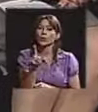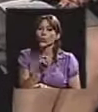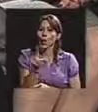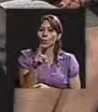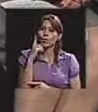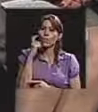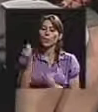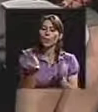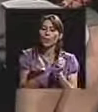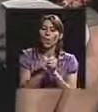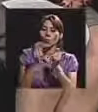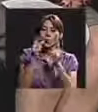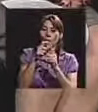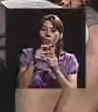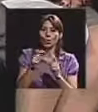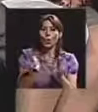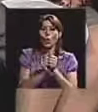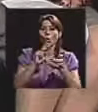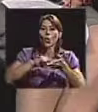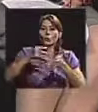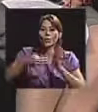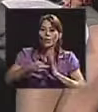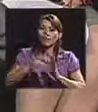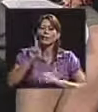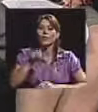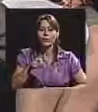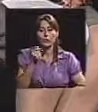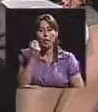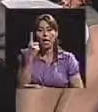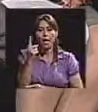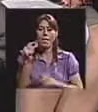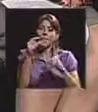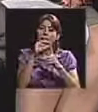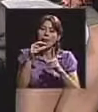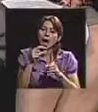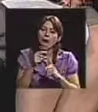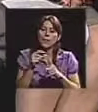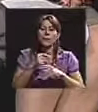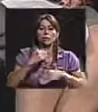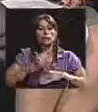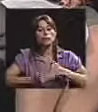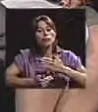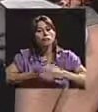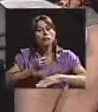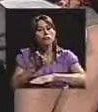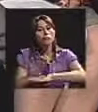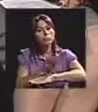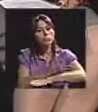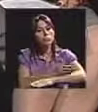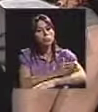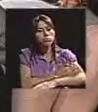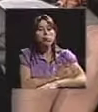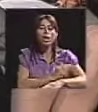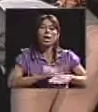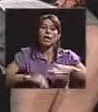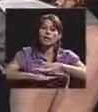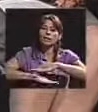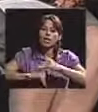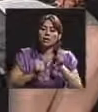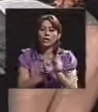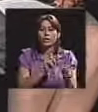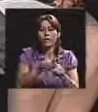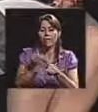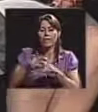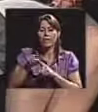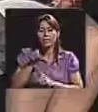primero tener claro de que las palabras evolucionan, van siendo nutridas de diferentes situaciones y